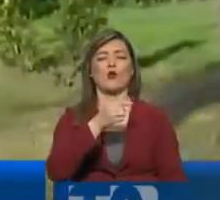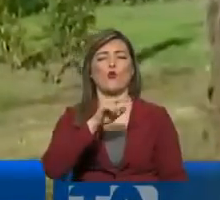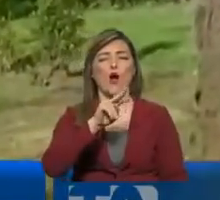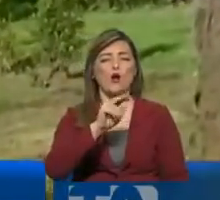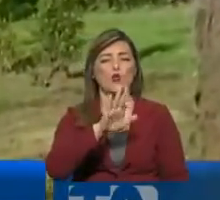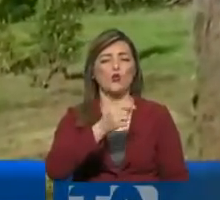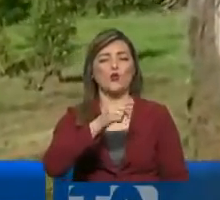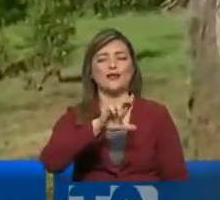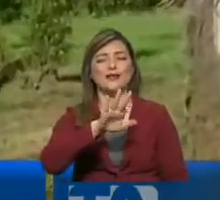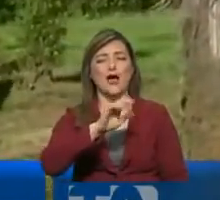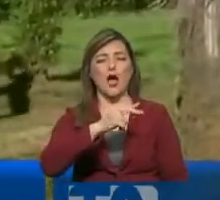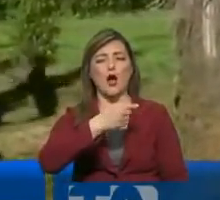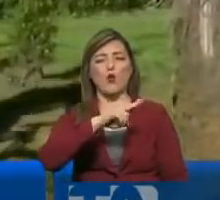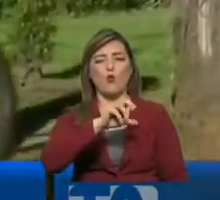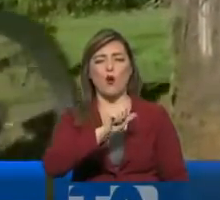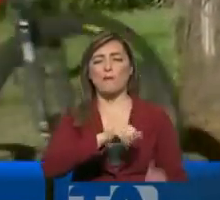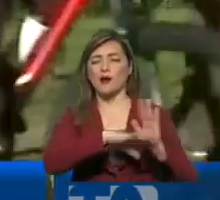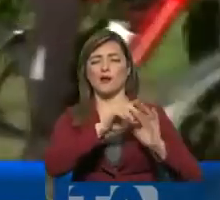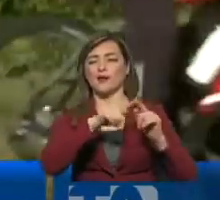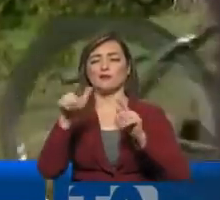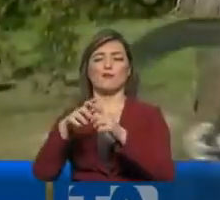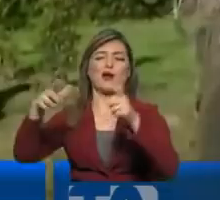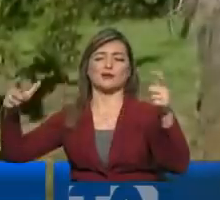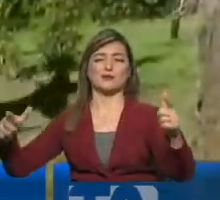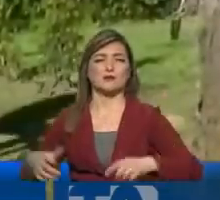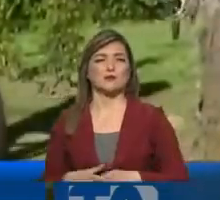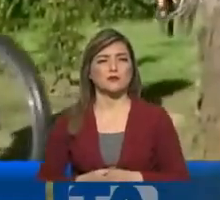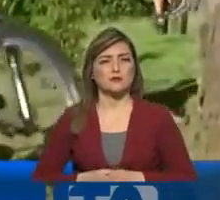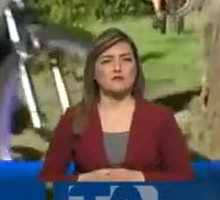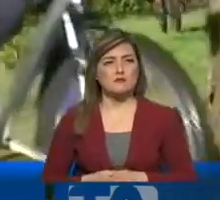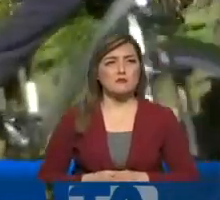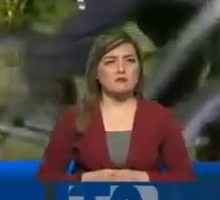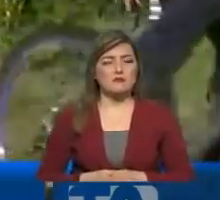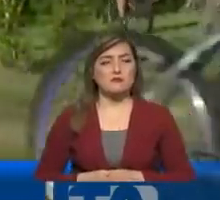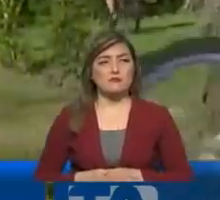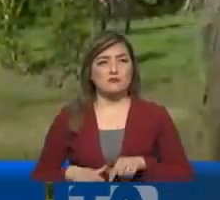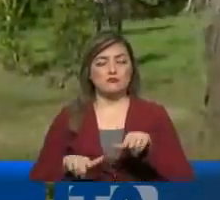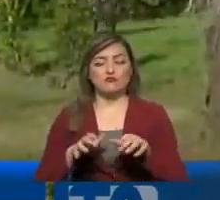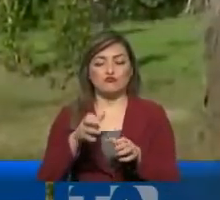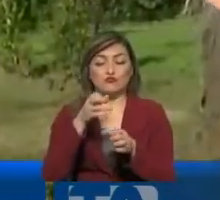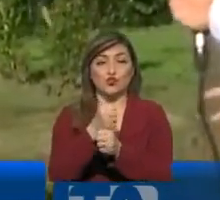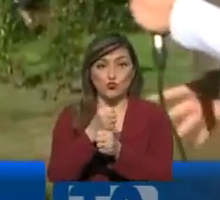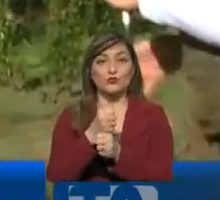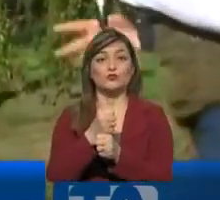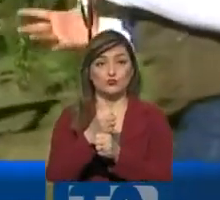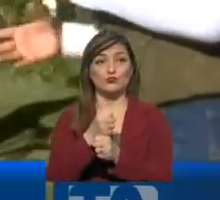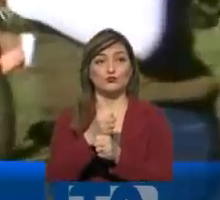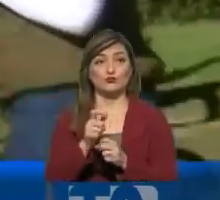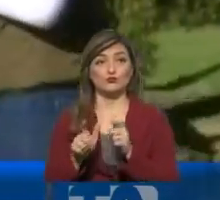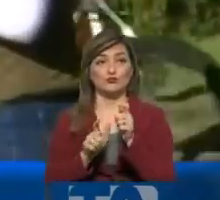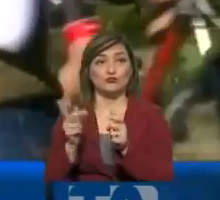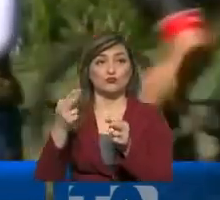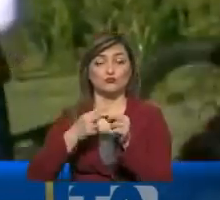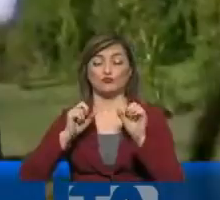más sobre estas rutas, es importante mencionar que en este espacio recreacional se cuenta con todas las medidas de seguridad para que la